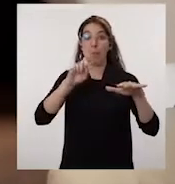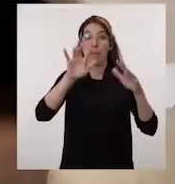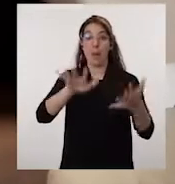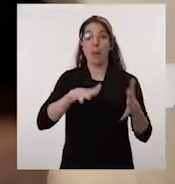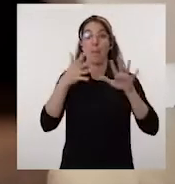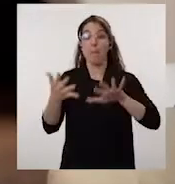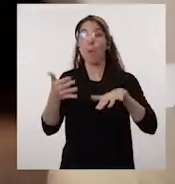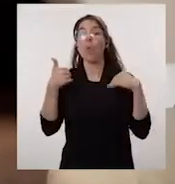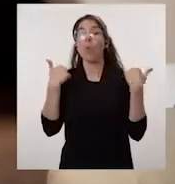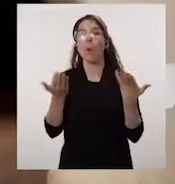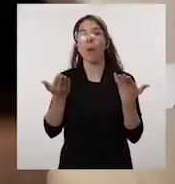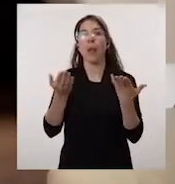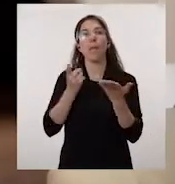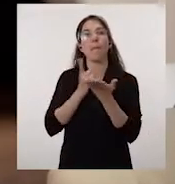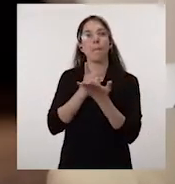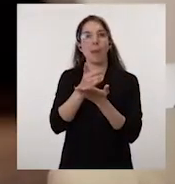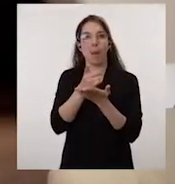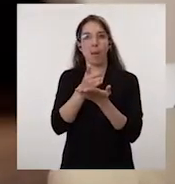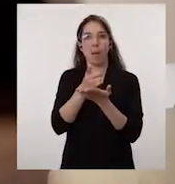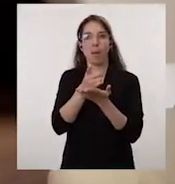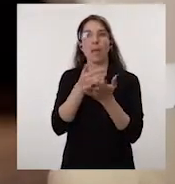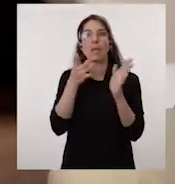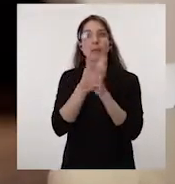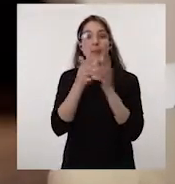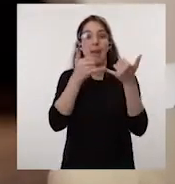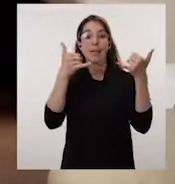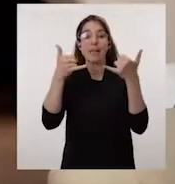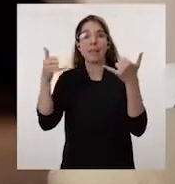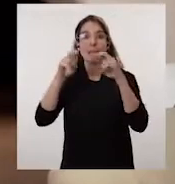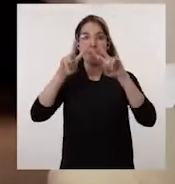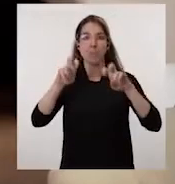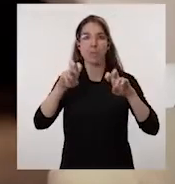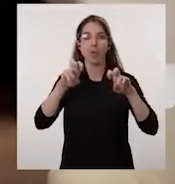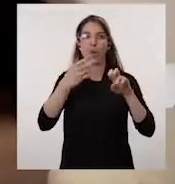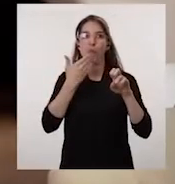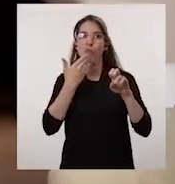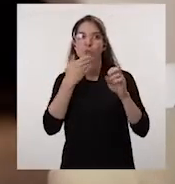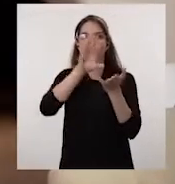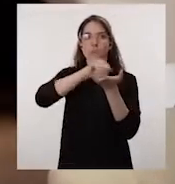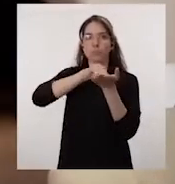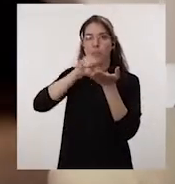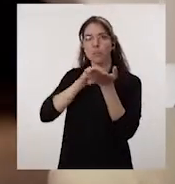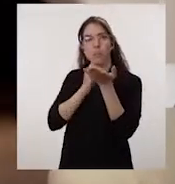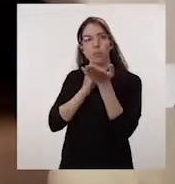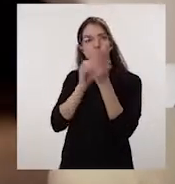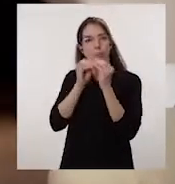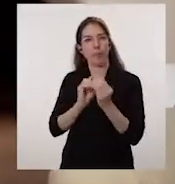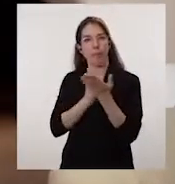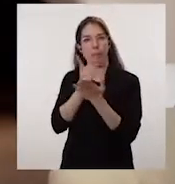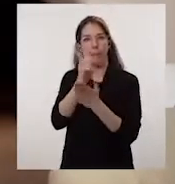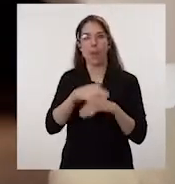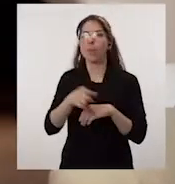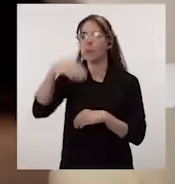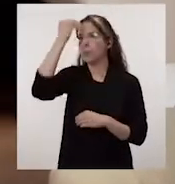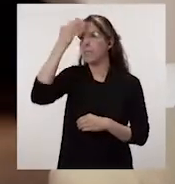primeras que habéis acometido es la de mapear es decir hacer un catálogo de las líneas de investigación porque rosa habéis considerado que era